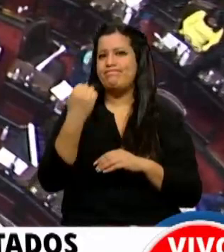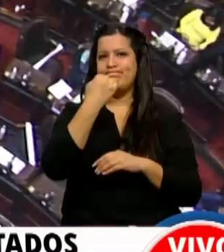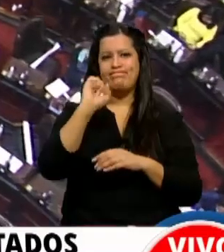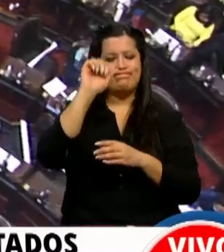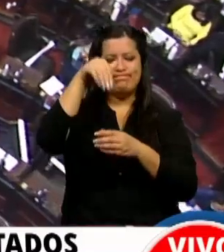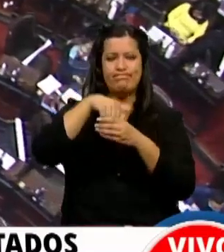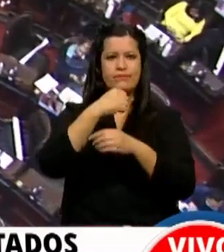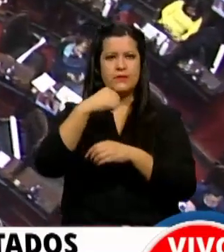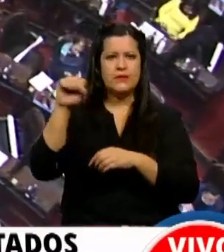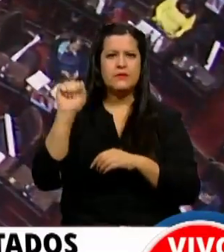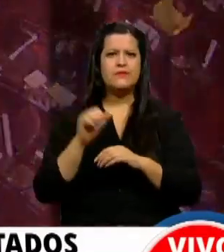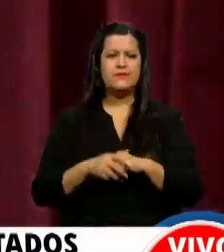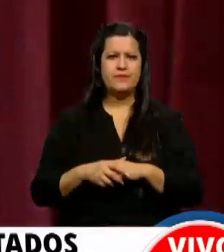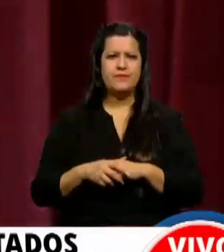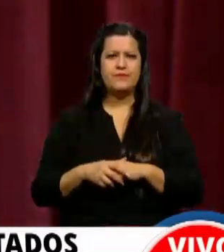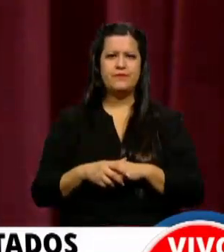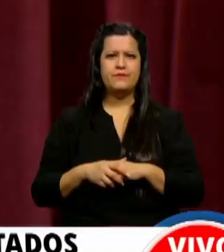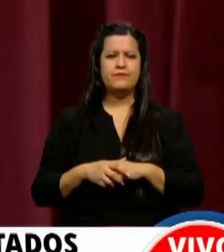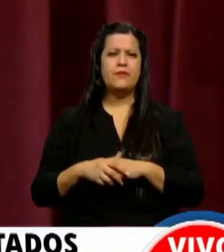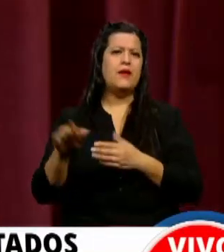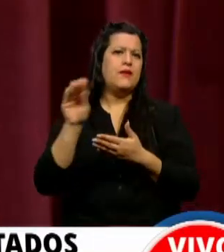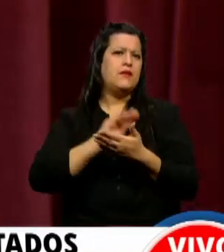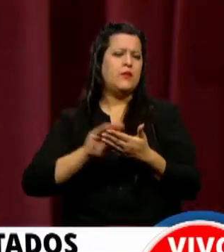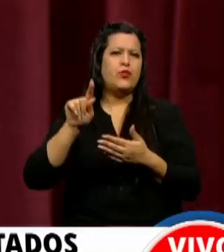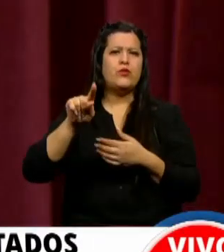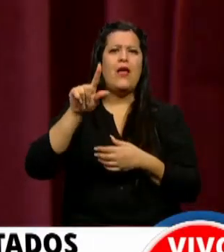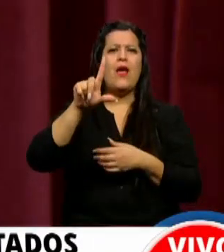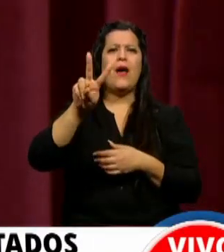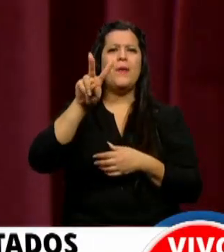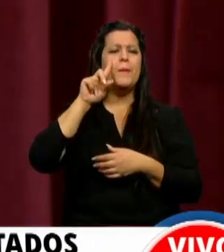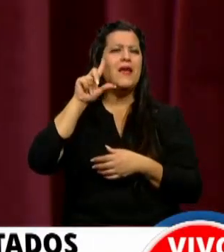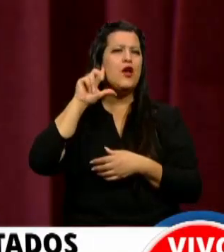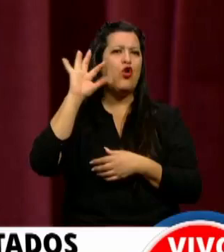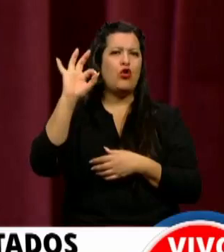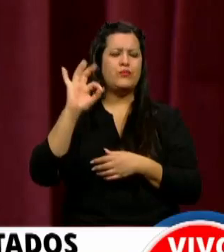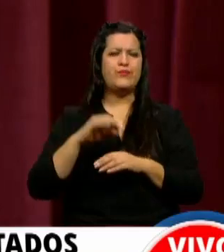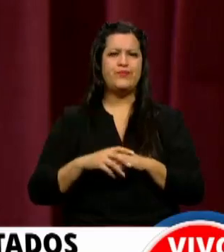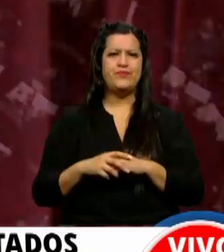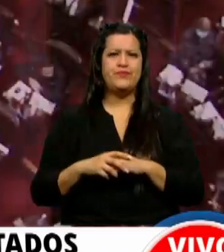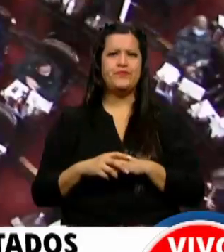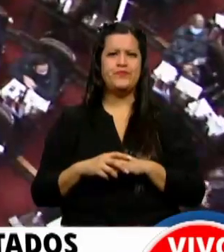Ausente a la hora de votar. Diputada María Alejandra Vigo.